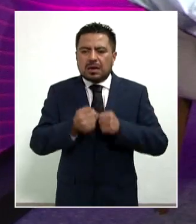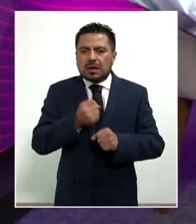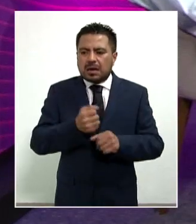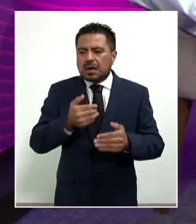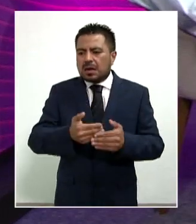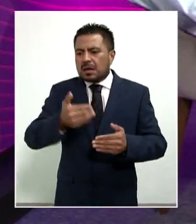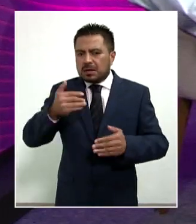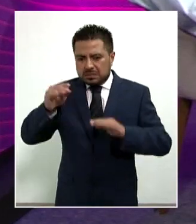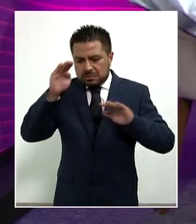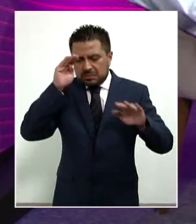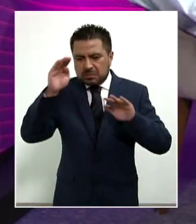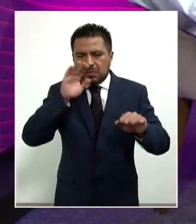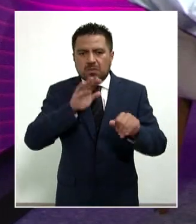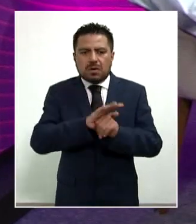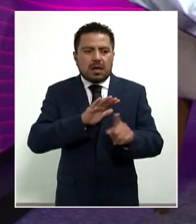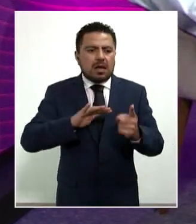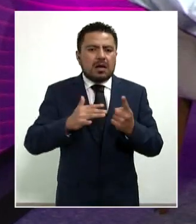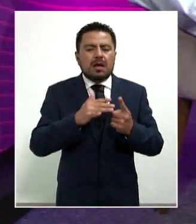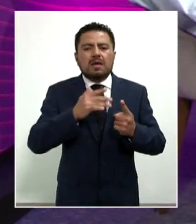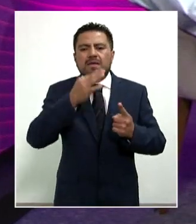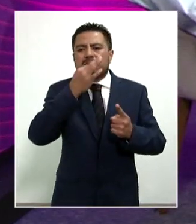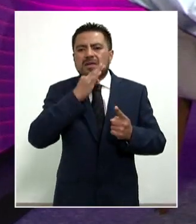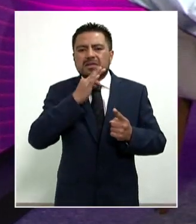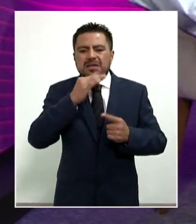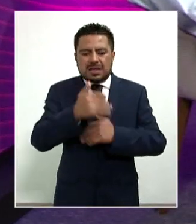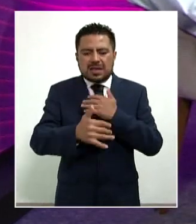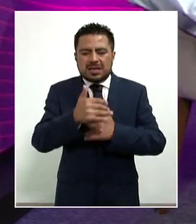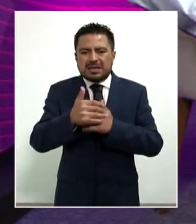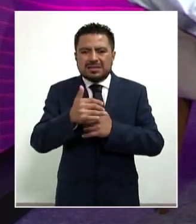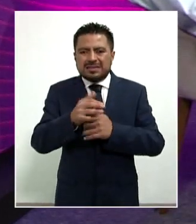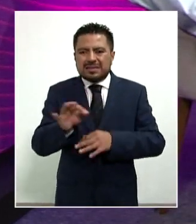una reflexión en torno a una fiesta de 15 años.